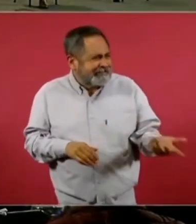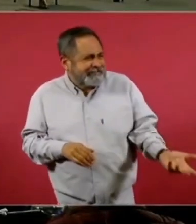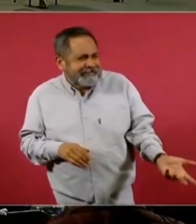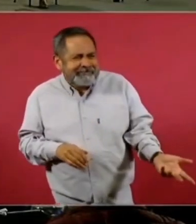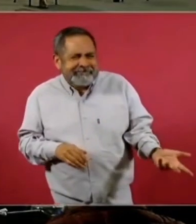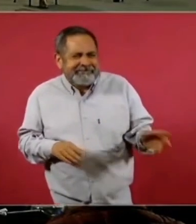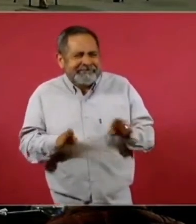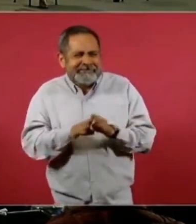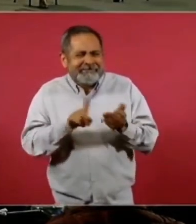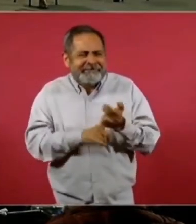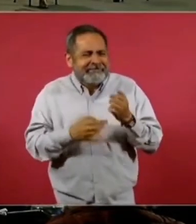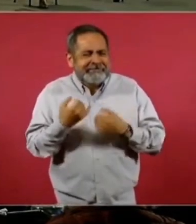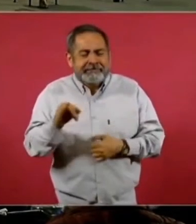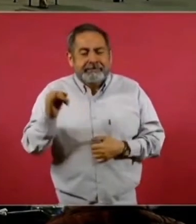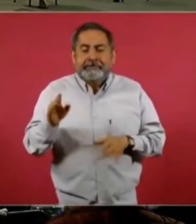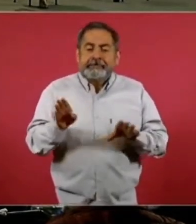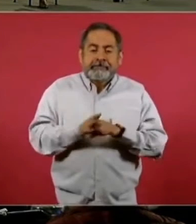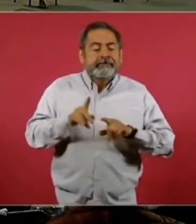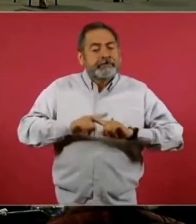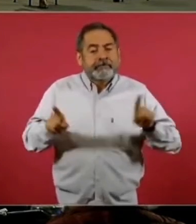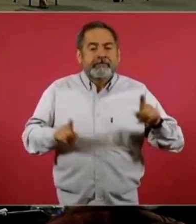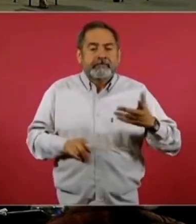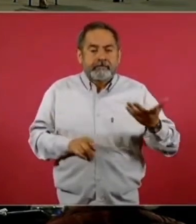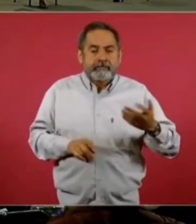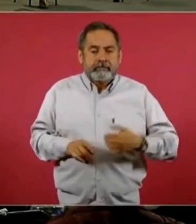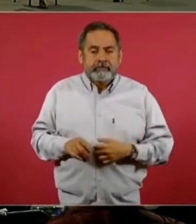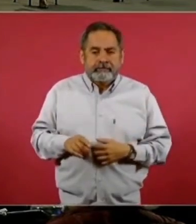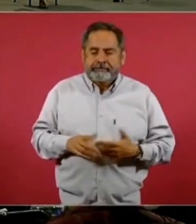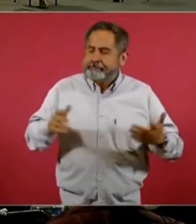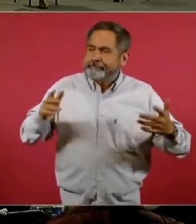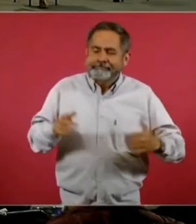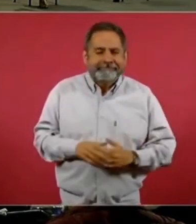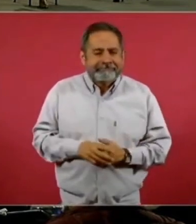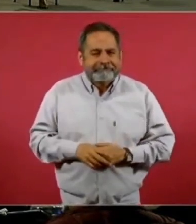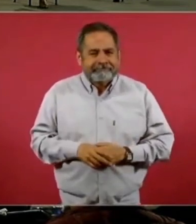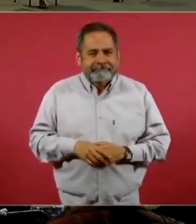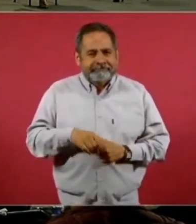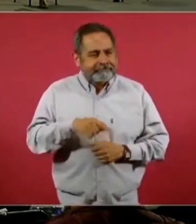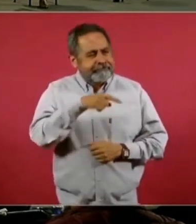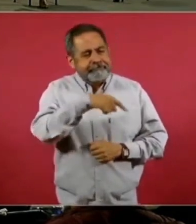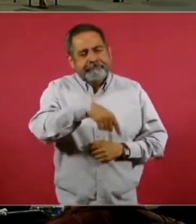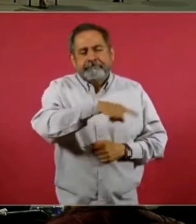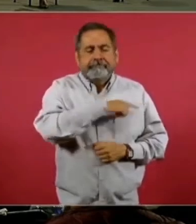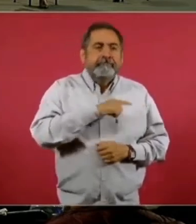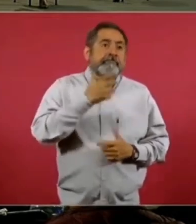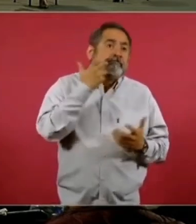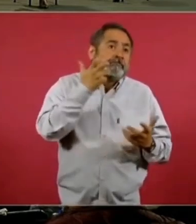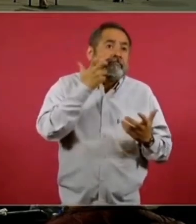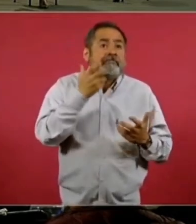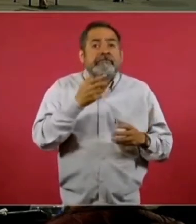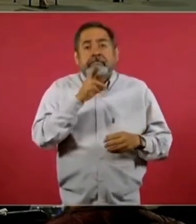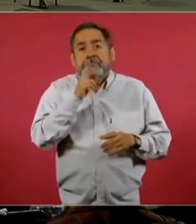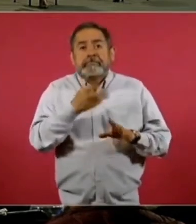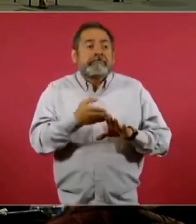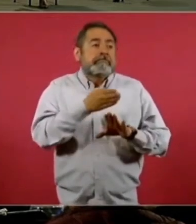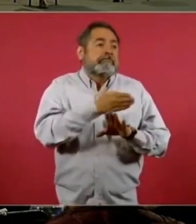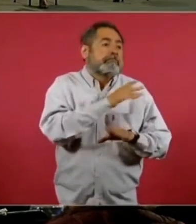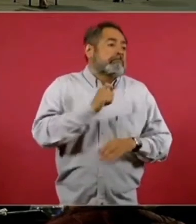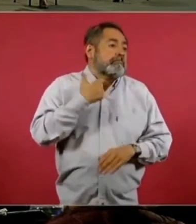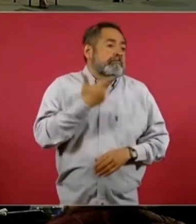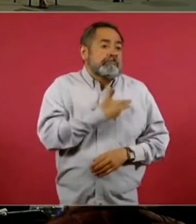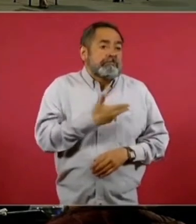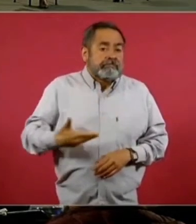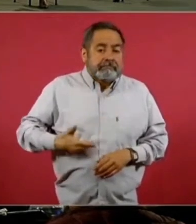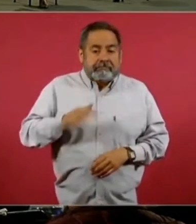Obrador. En cambio, con nostalgia, aplauden las políticas económicas del expresidente